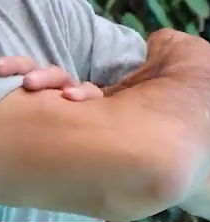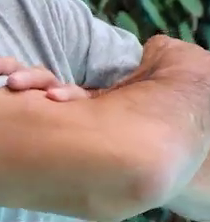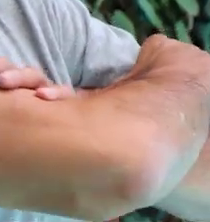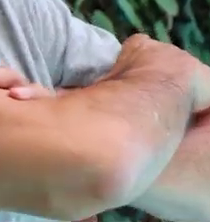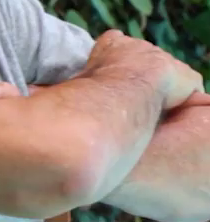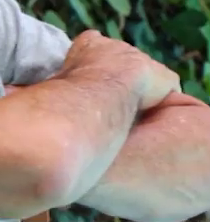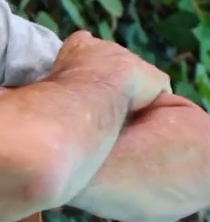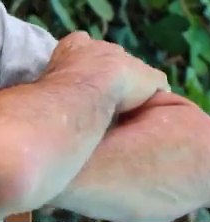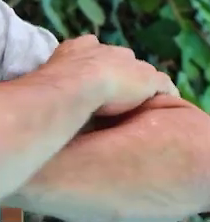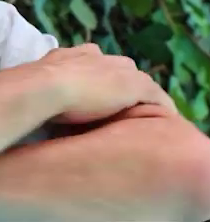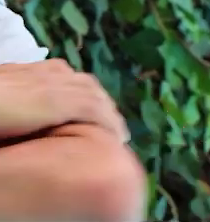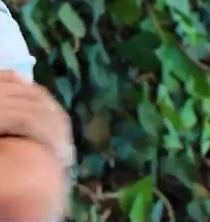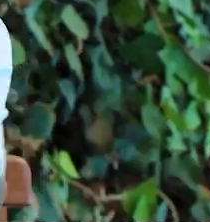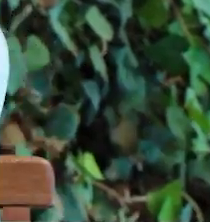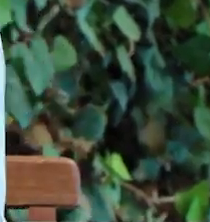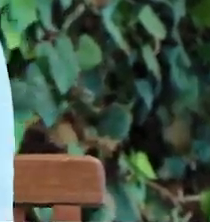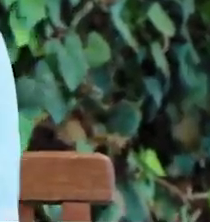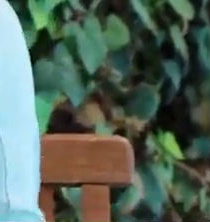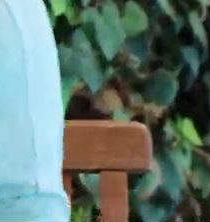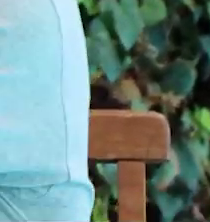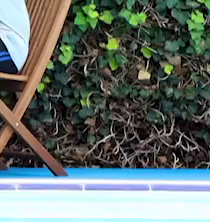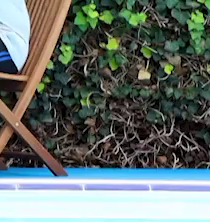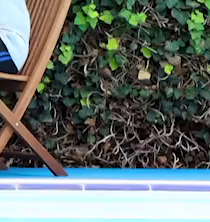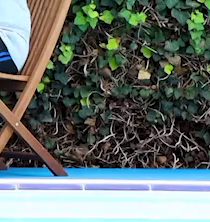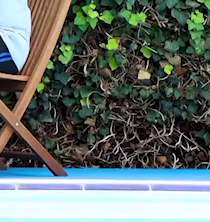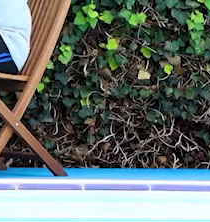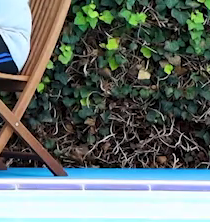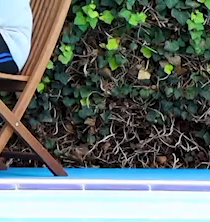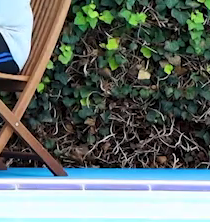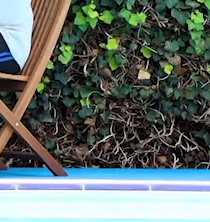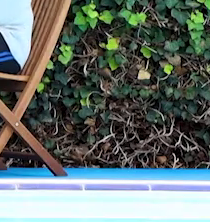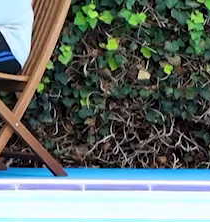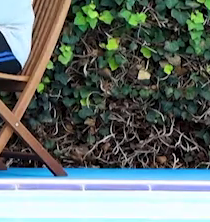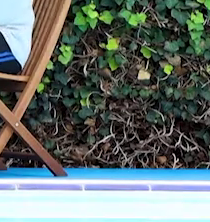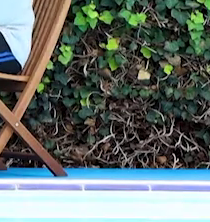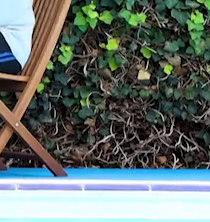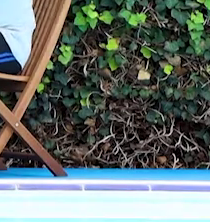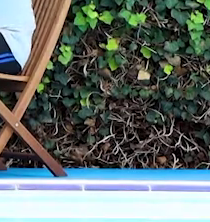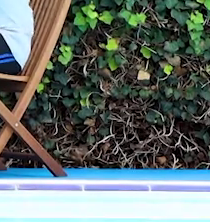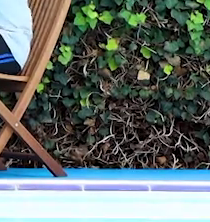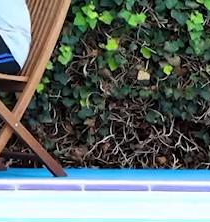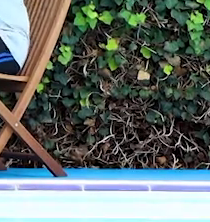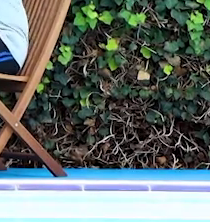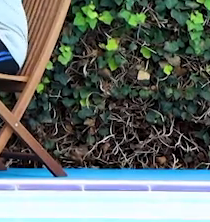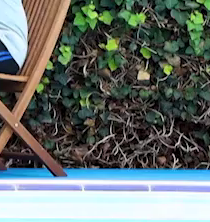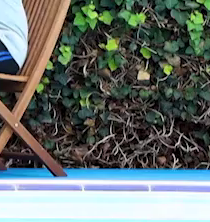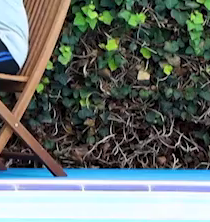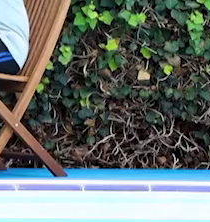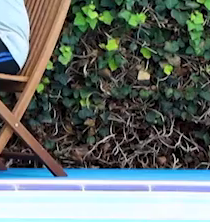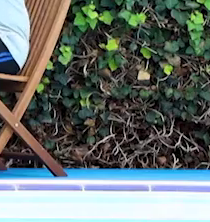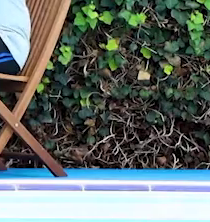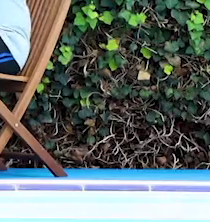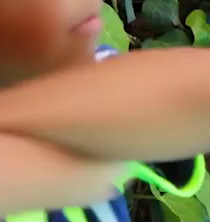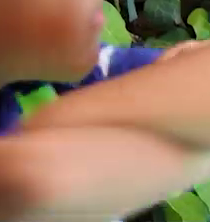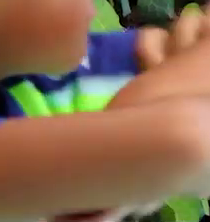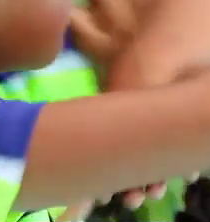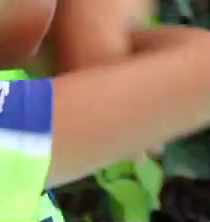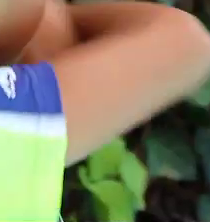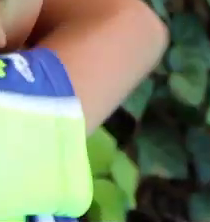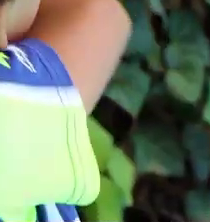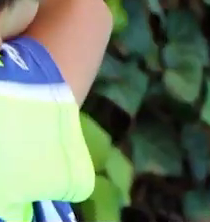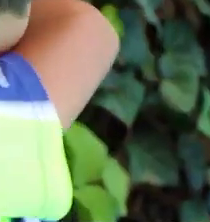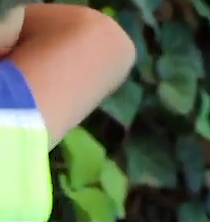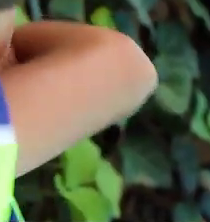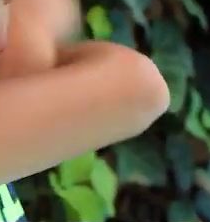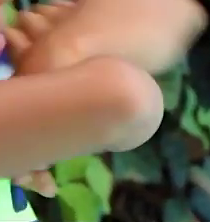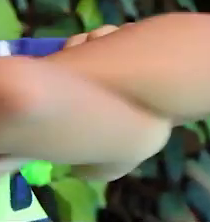torsión, izquierda, derecha, hacemos la torsión, un poco más, hacemos